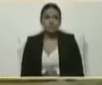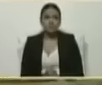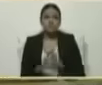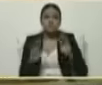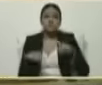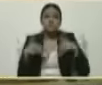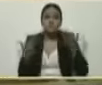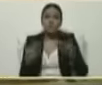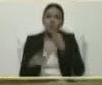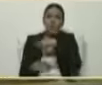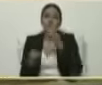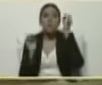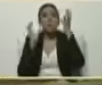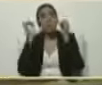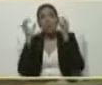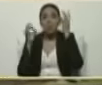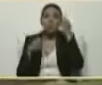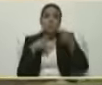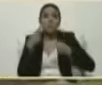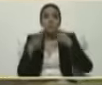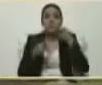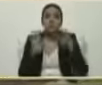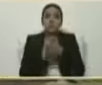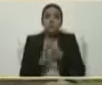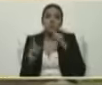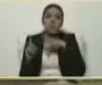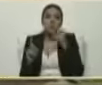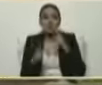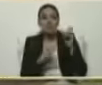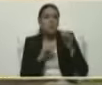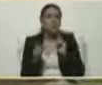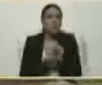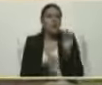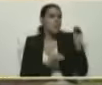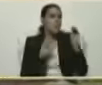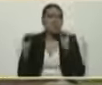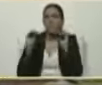Después inventaron mil cuentos, por aquí y por allá.